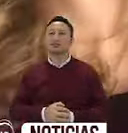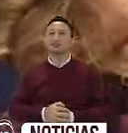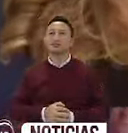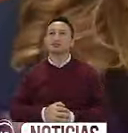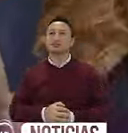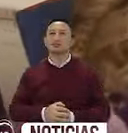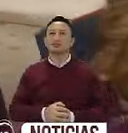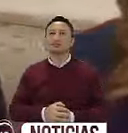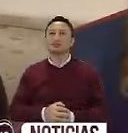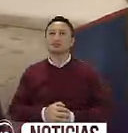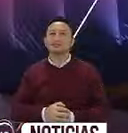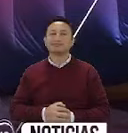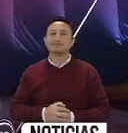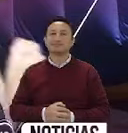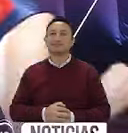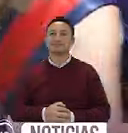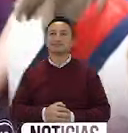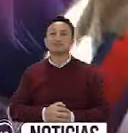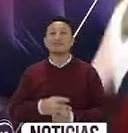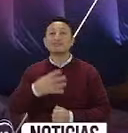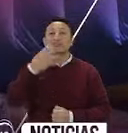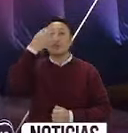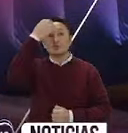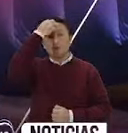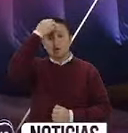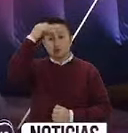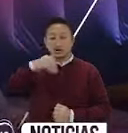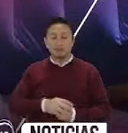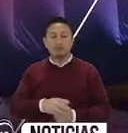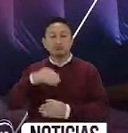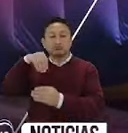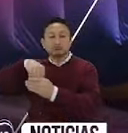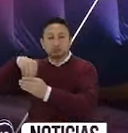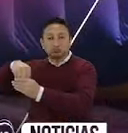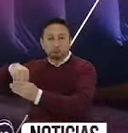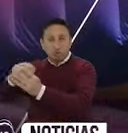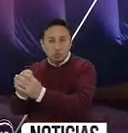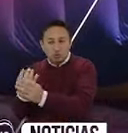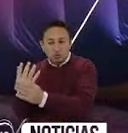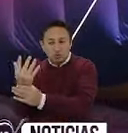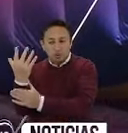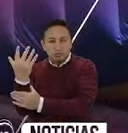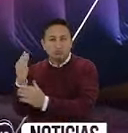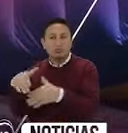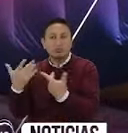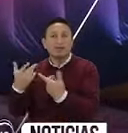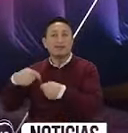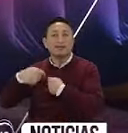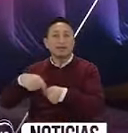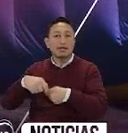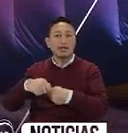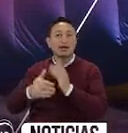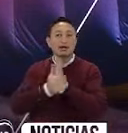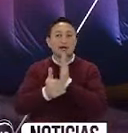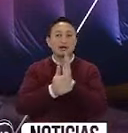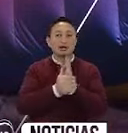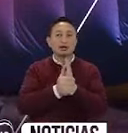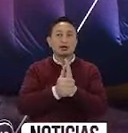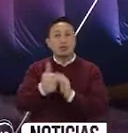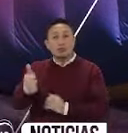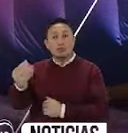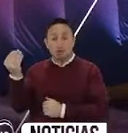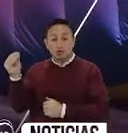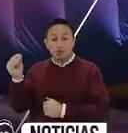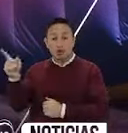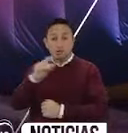y programas de inclusión. Educar y por último, reforestar. ¿Cómo lo vamos a hacer esto? Mediante talleres y charlas que van a dar los propios jóvenes